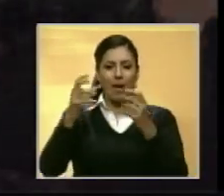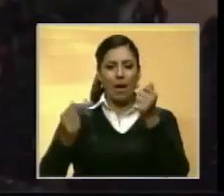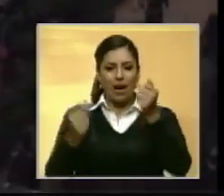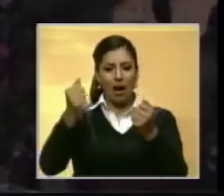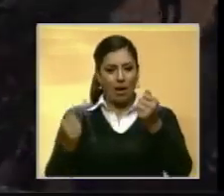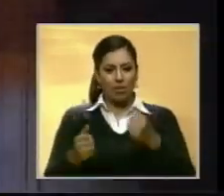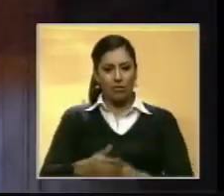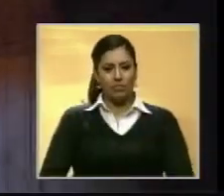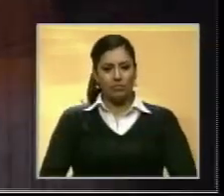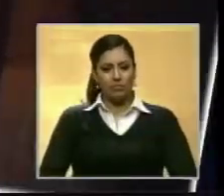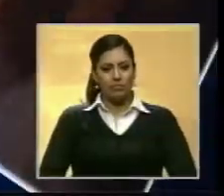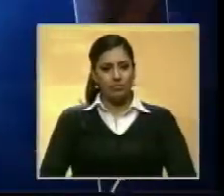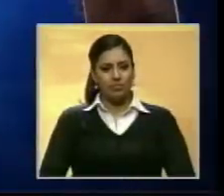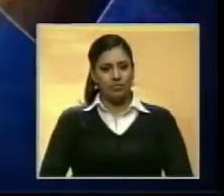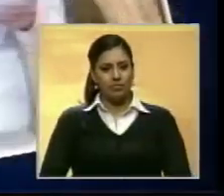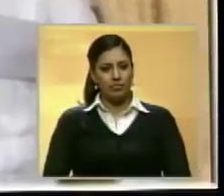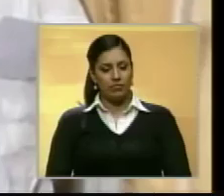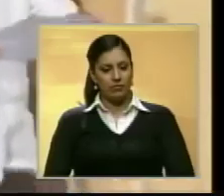patrullas.